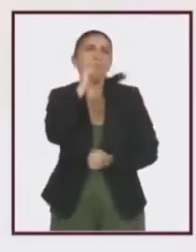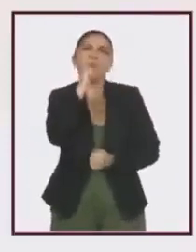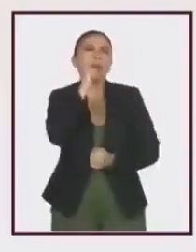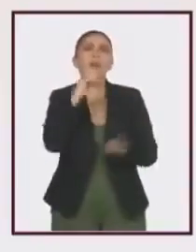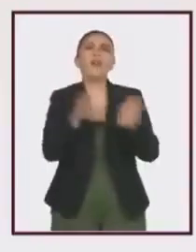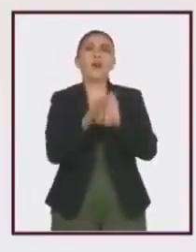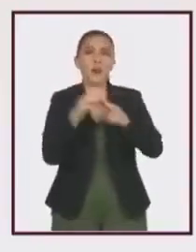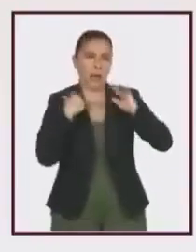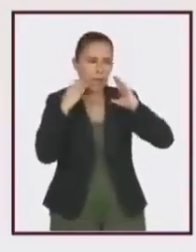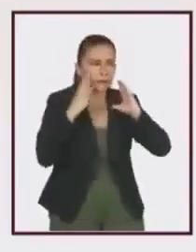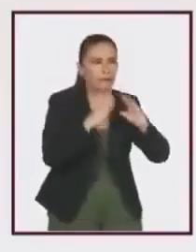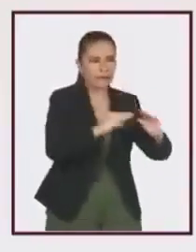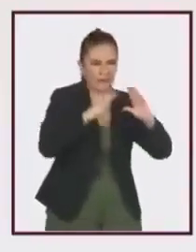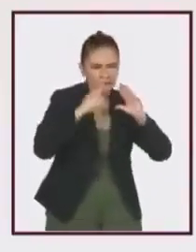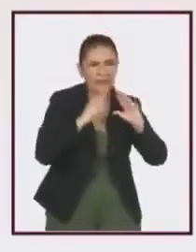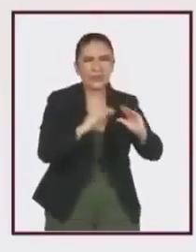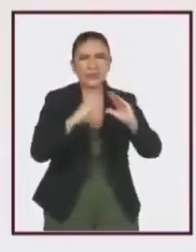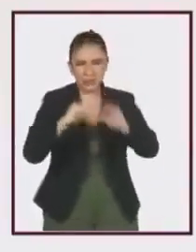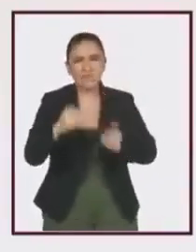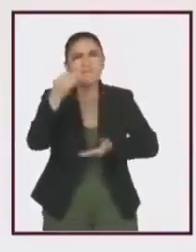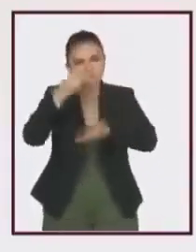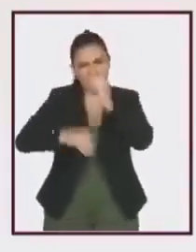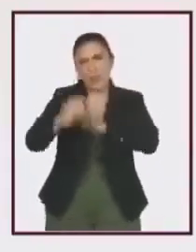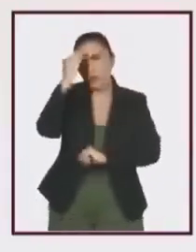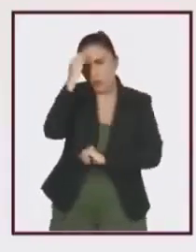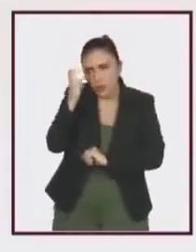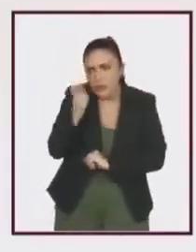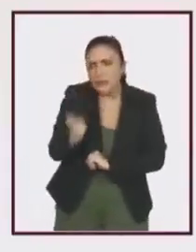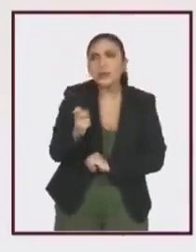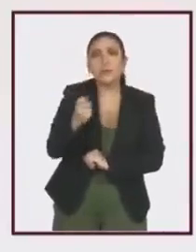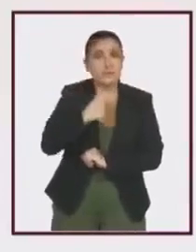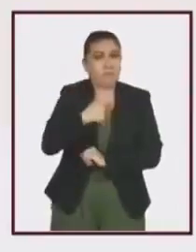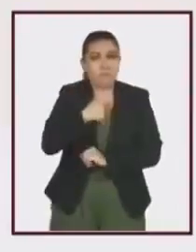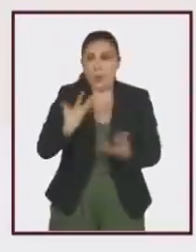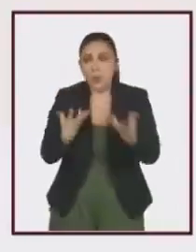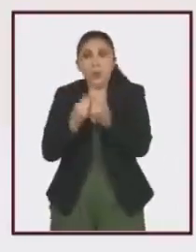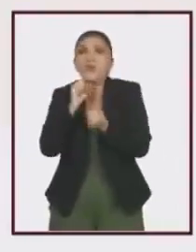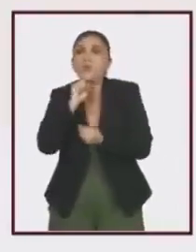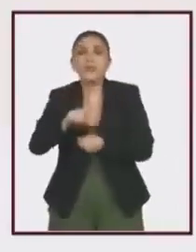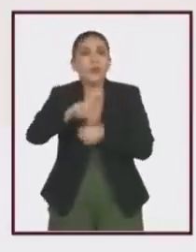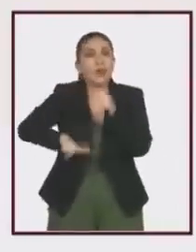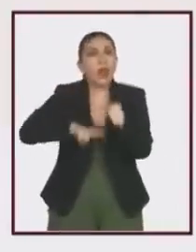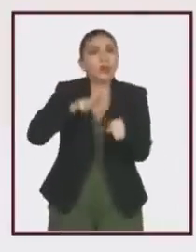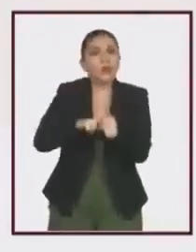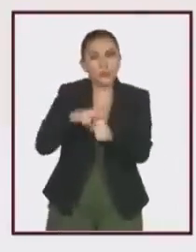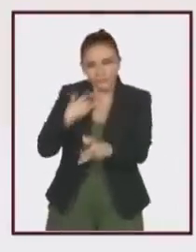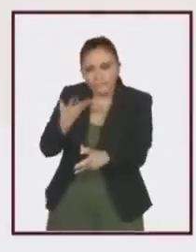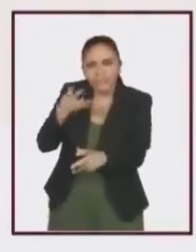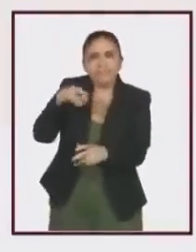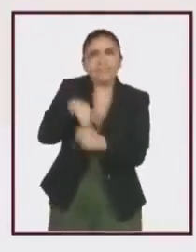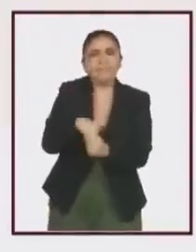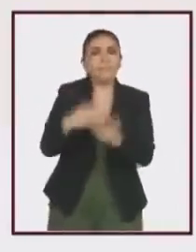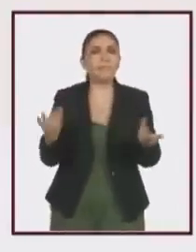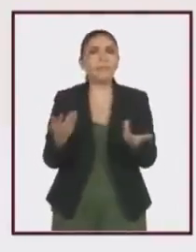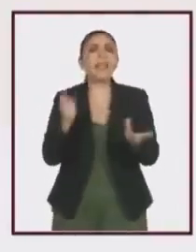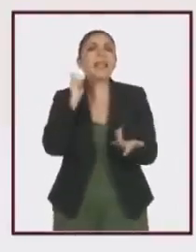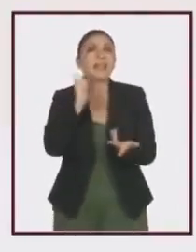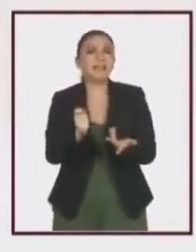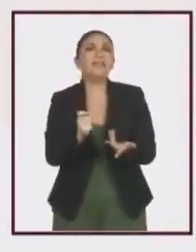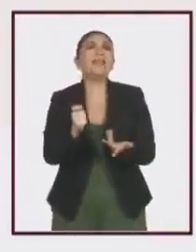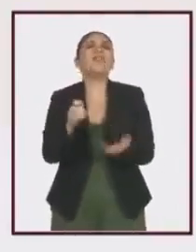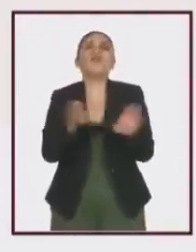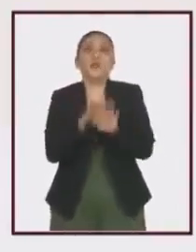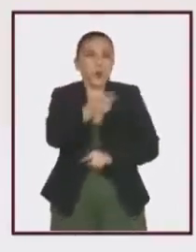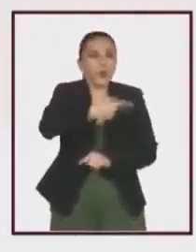proceso formativo sin reconocer que formamos parte de la naturaleza y que además estamos como